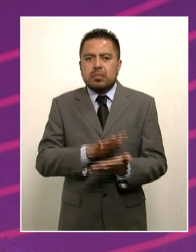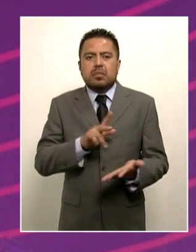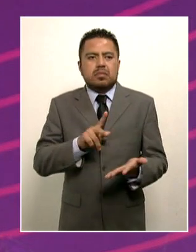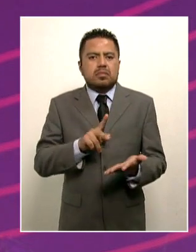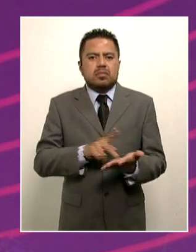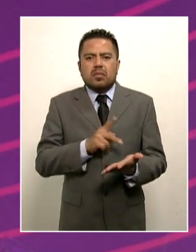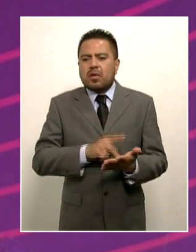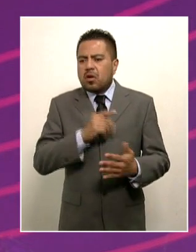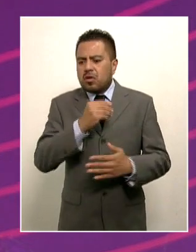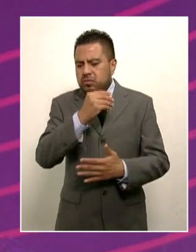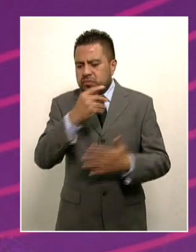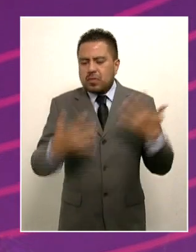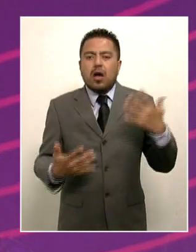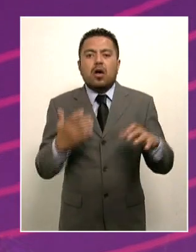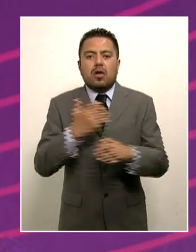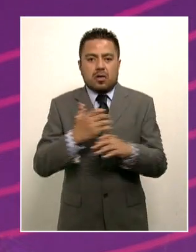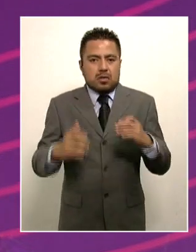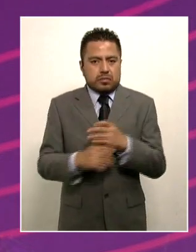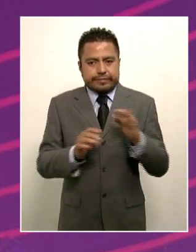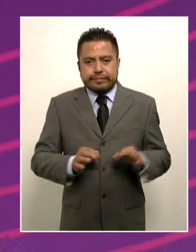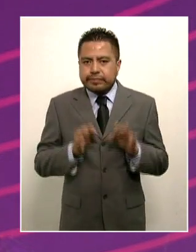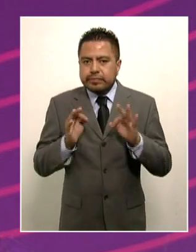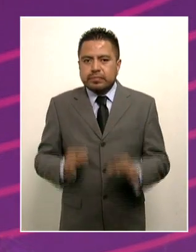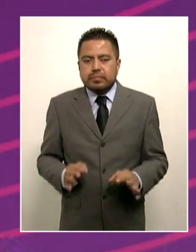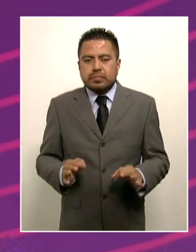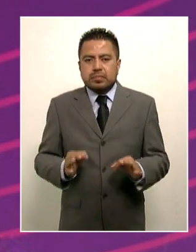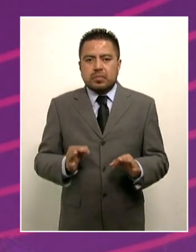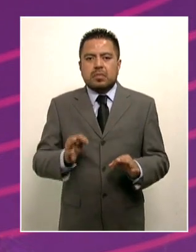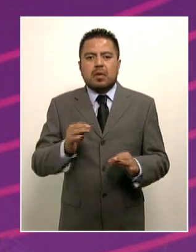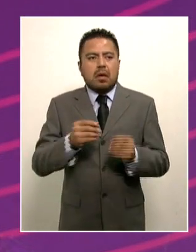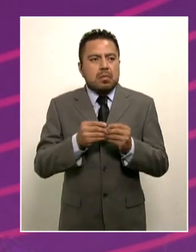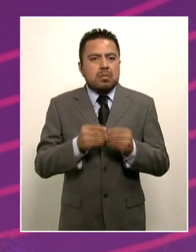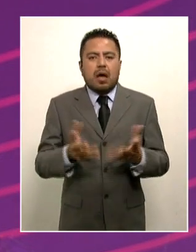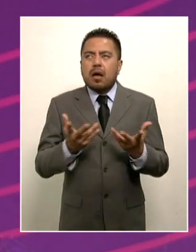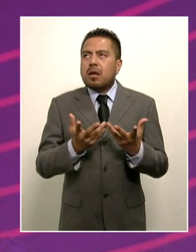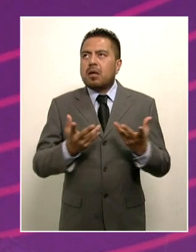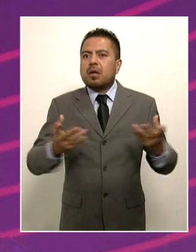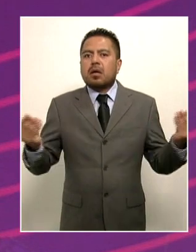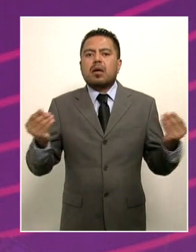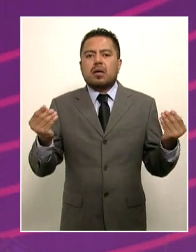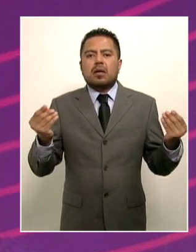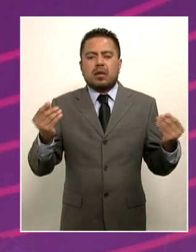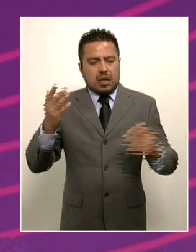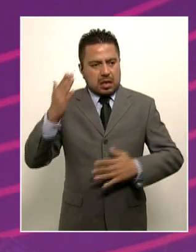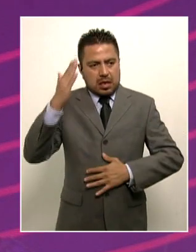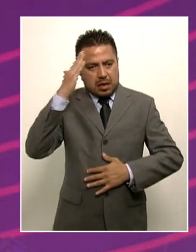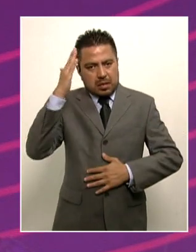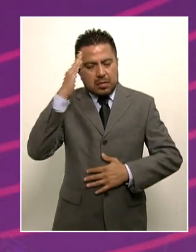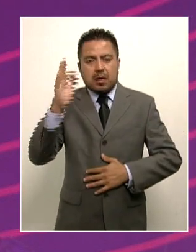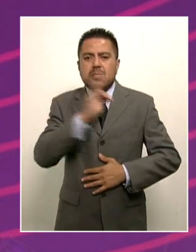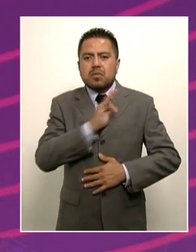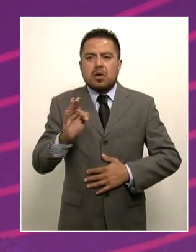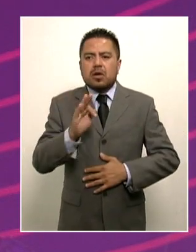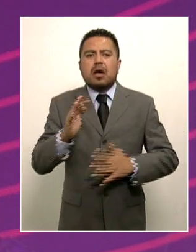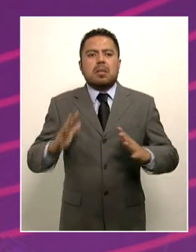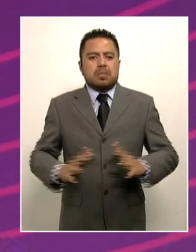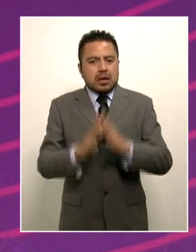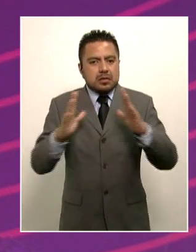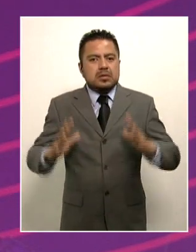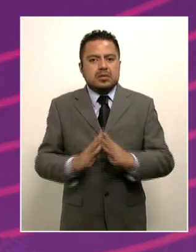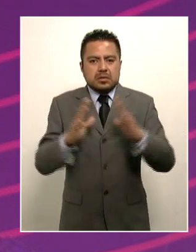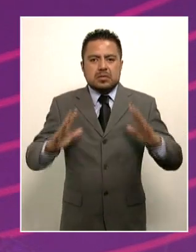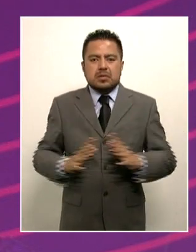de las situaciones reales, nos perdemos del talento, de las capacidades, de la posibilidad de